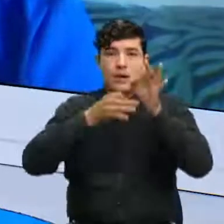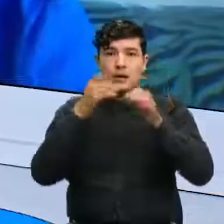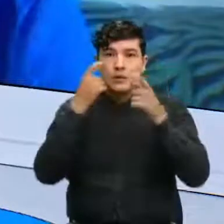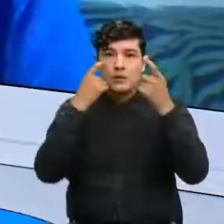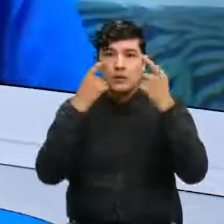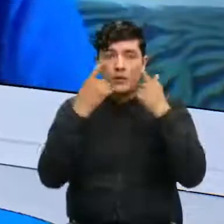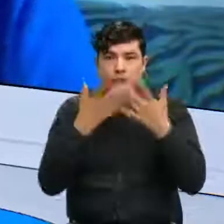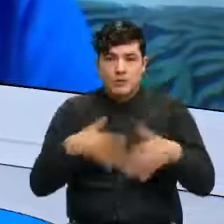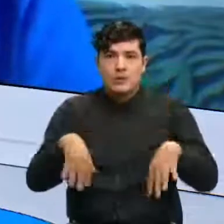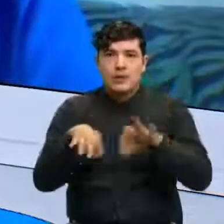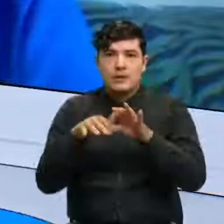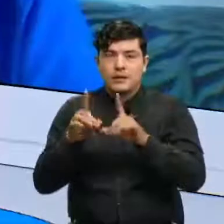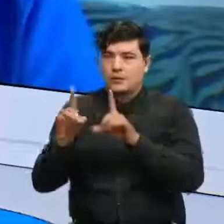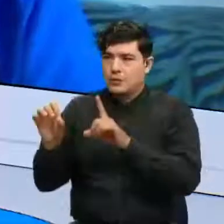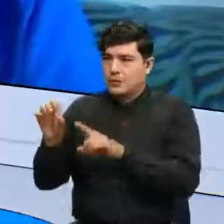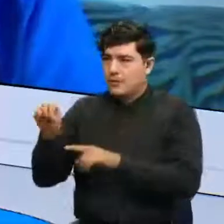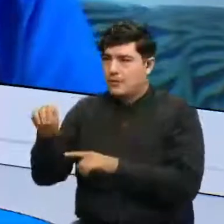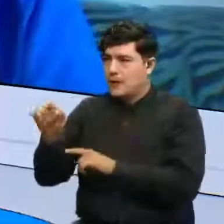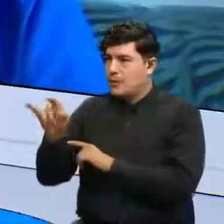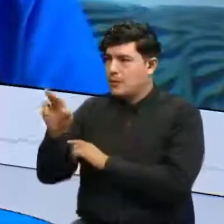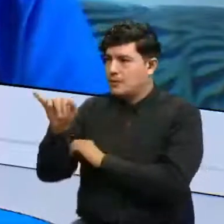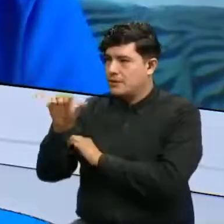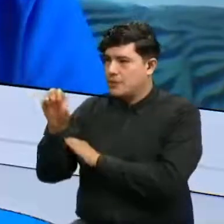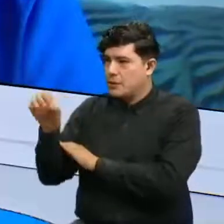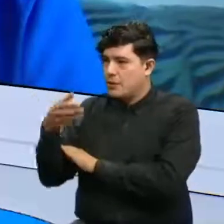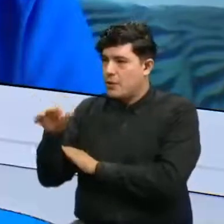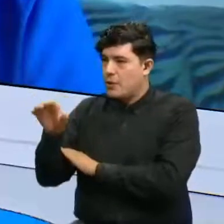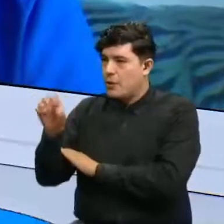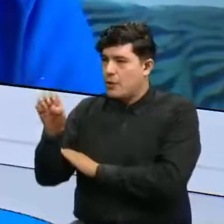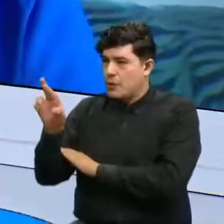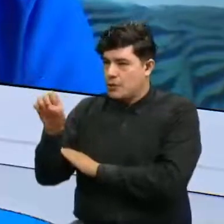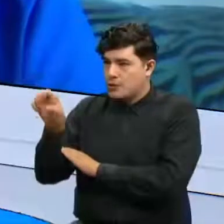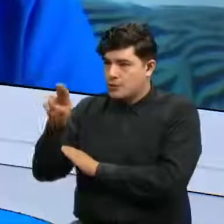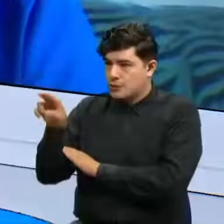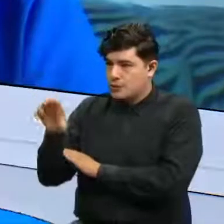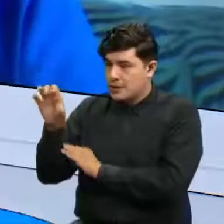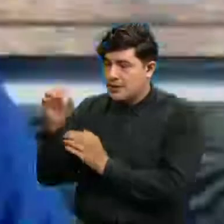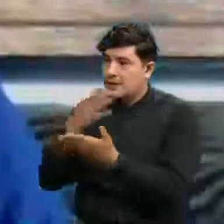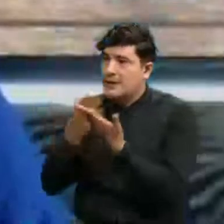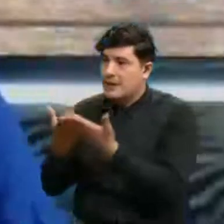es importante. Doctor Mauricio Orozco, neumólogo, gracias por estar a esta hora con nosotros. Feliz tarde.